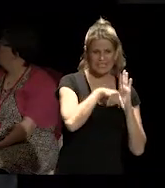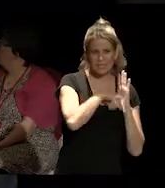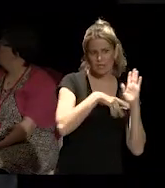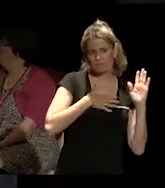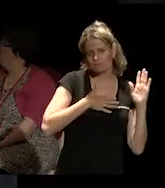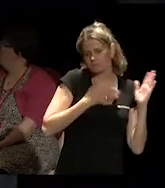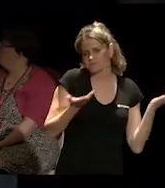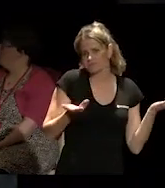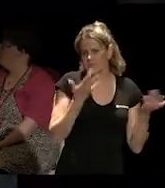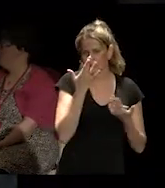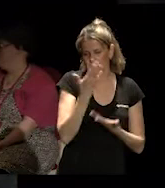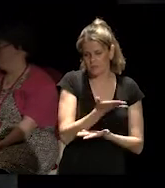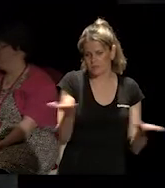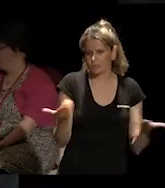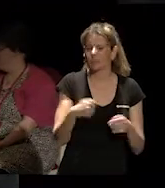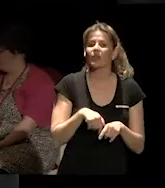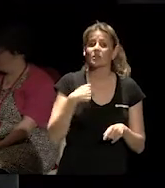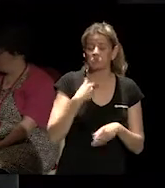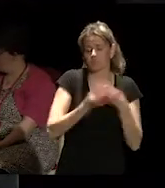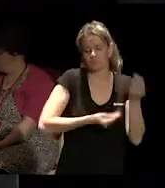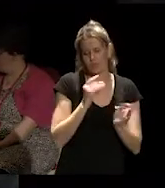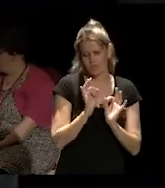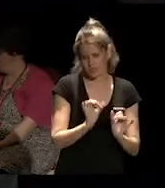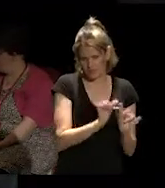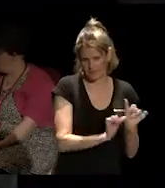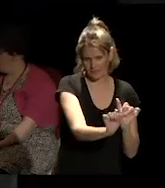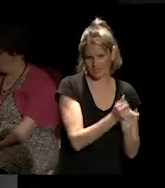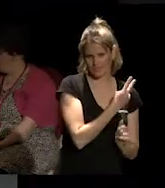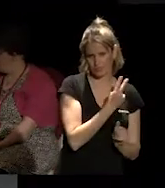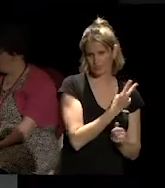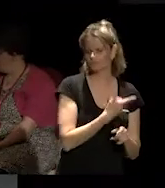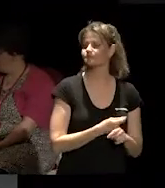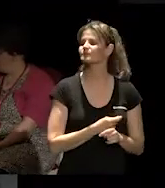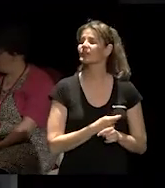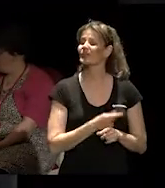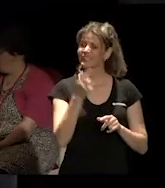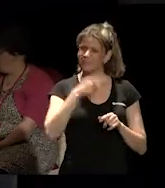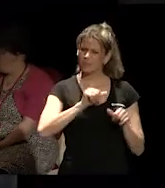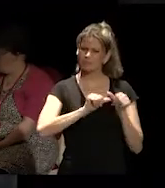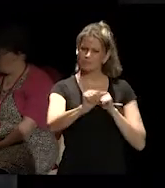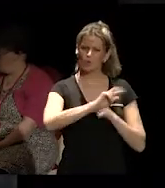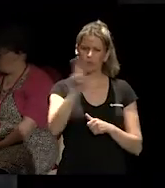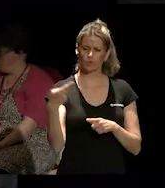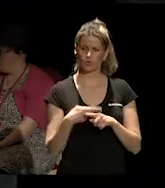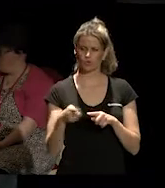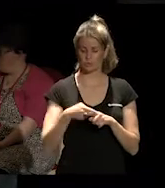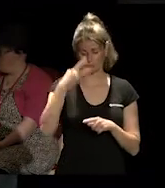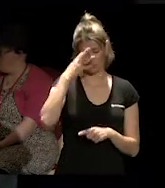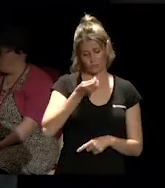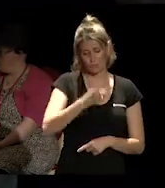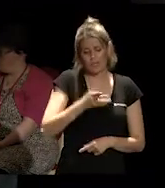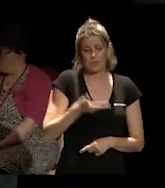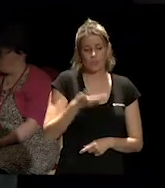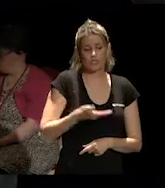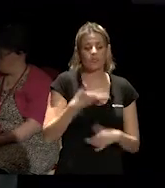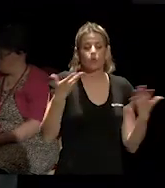honestidad, y es lo que traté de hacer. También partí de otra cosa, que creo que es importante,